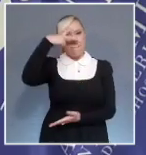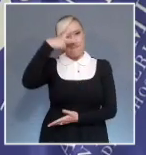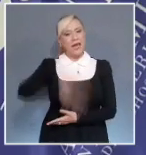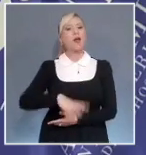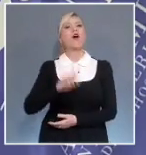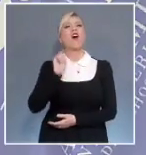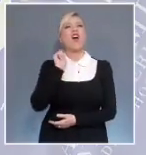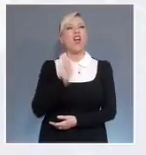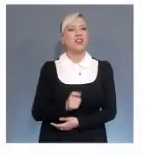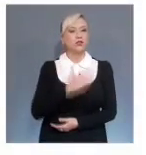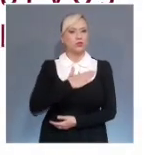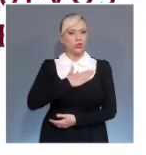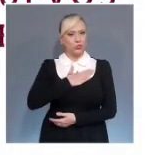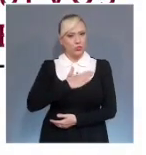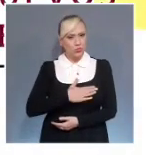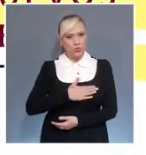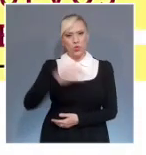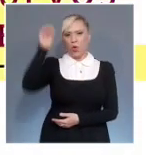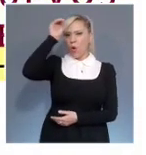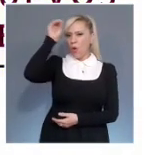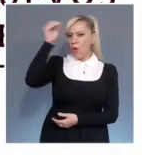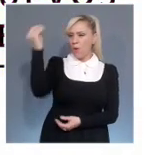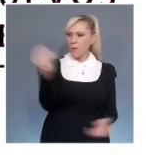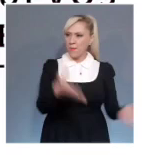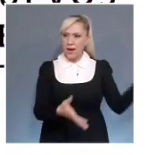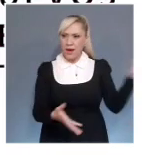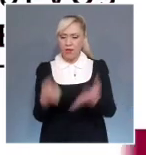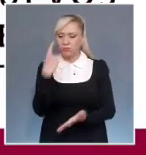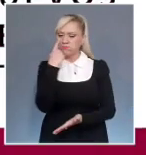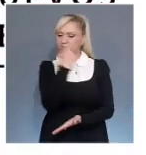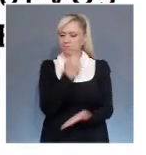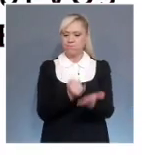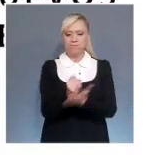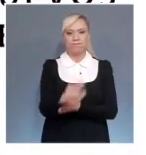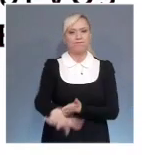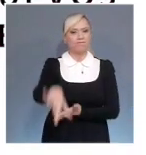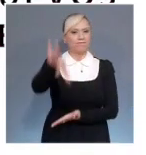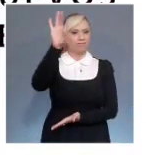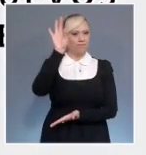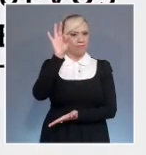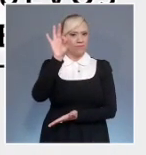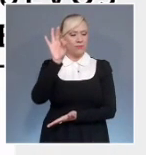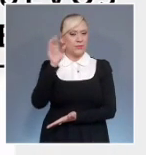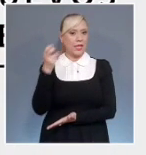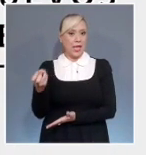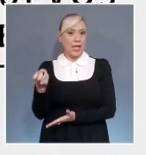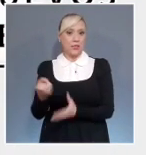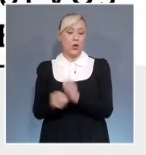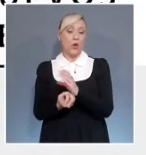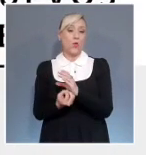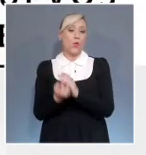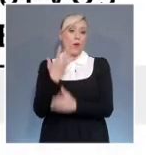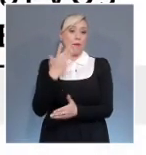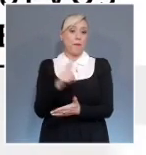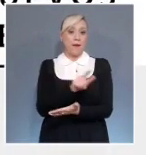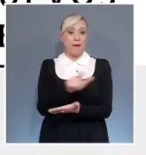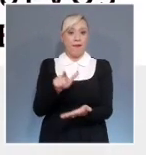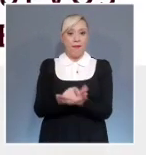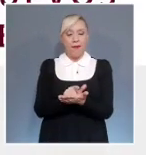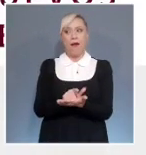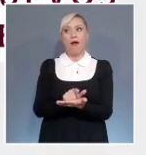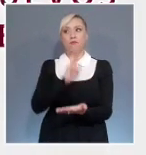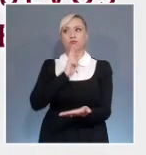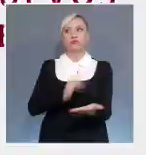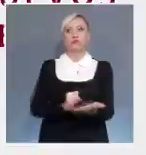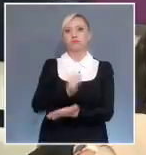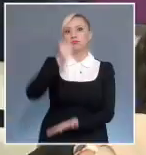la presentación de su libro Justicia Constitucional Electoral y Nuevos Paradigmas del Derecho, destacó las resoluciones que ha emitido el Tribunal Electoral de